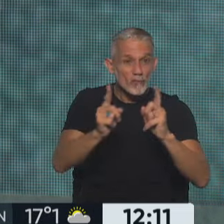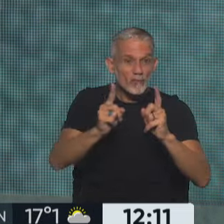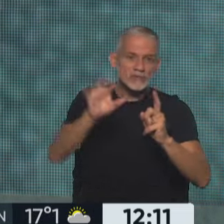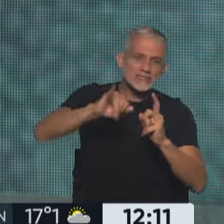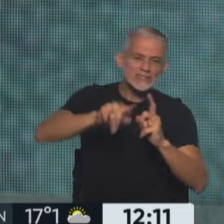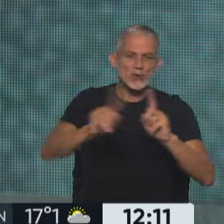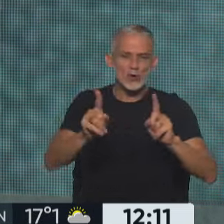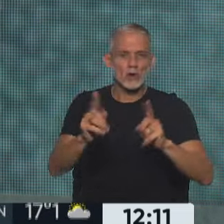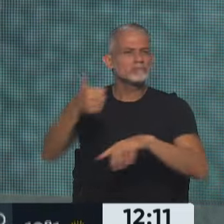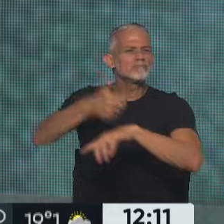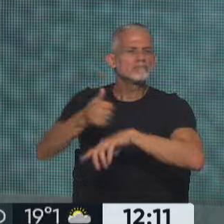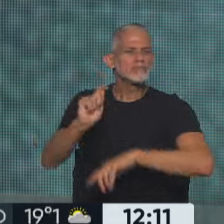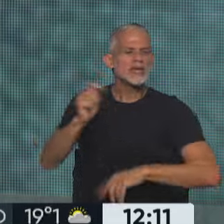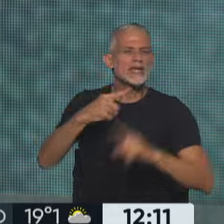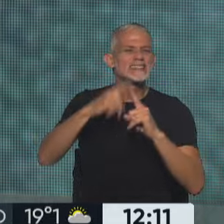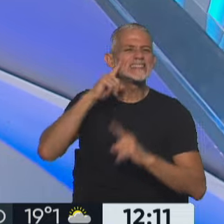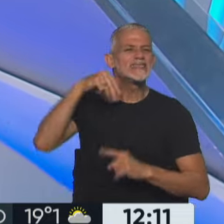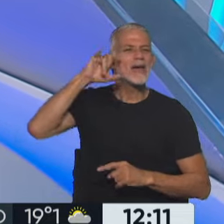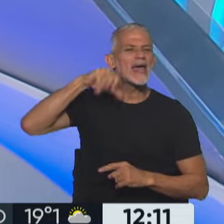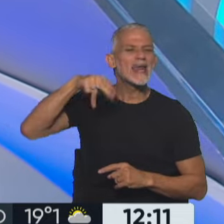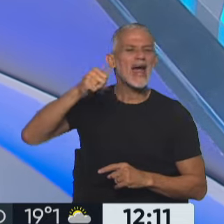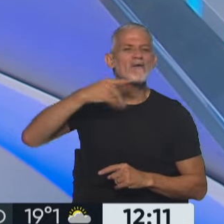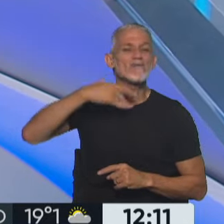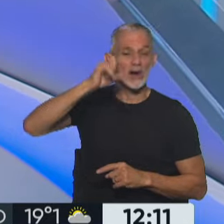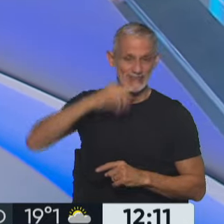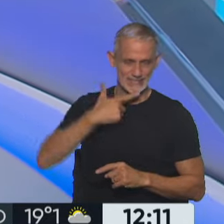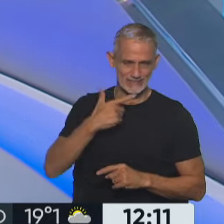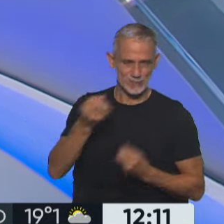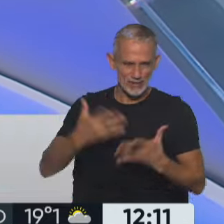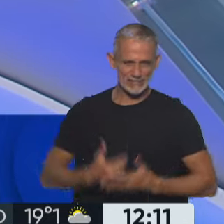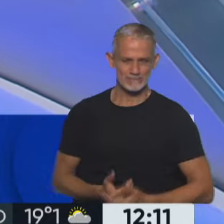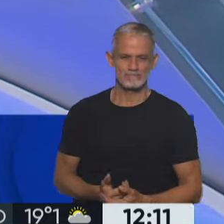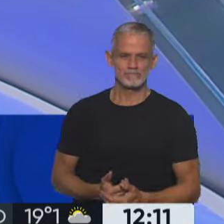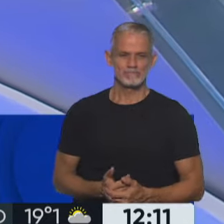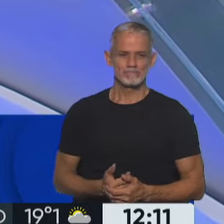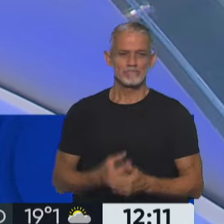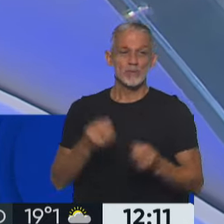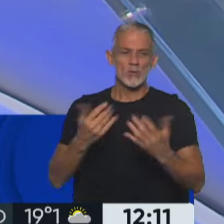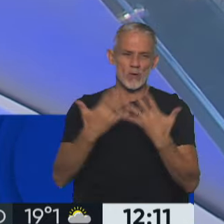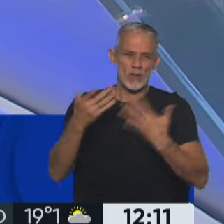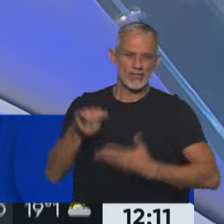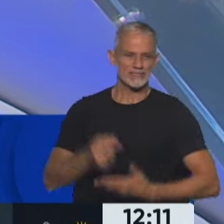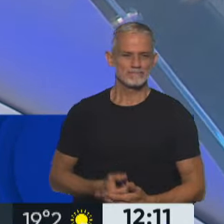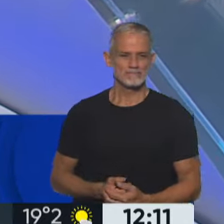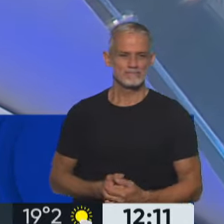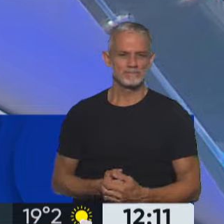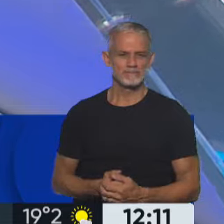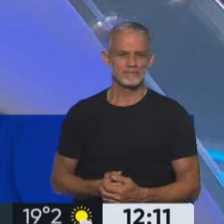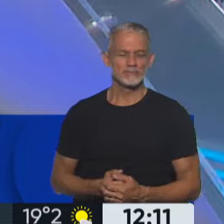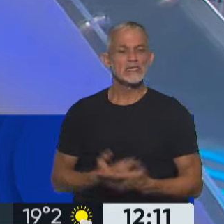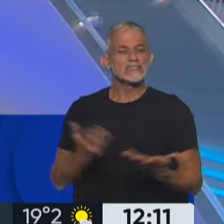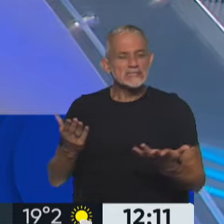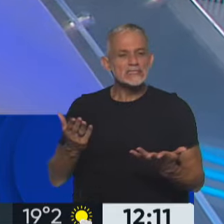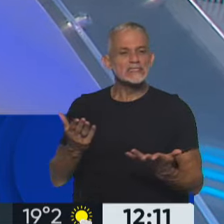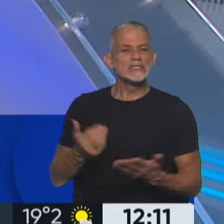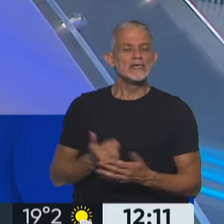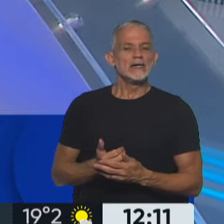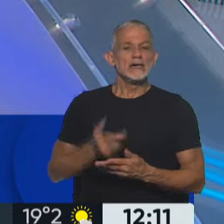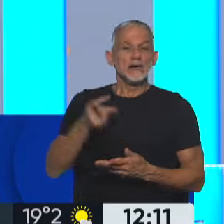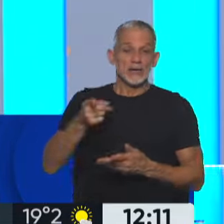funcionando para eso estamos con Jimena fuertes a quien ya saludamos qué tal Jimena Hola buen día Silvia buen día a todos y a todas cómo viene todo a ver bueno